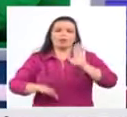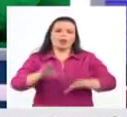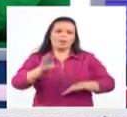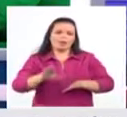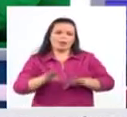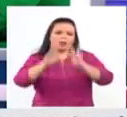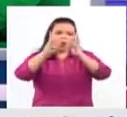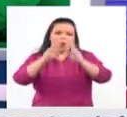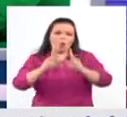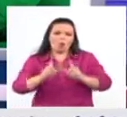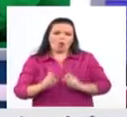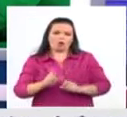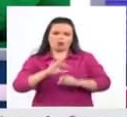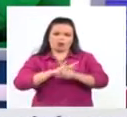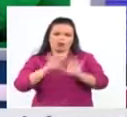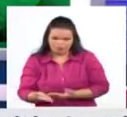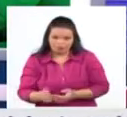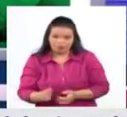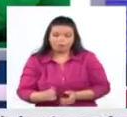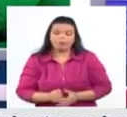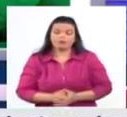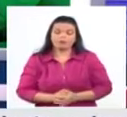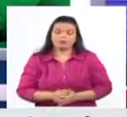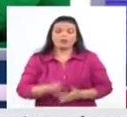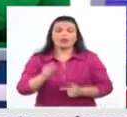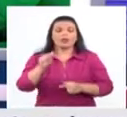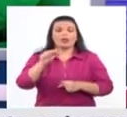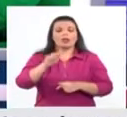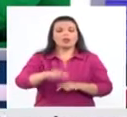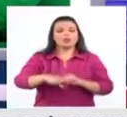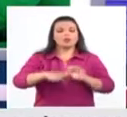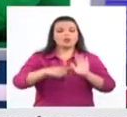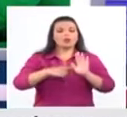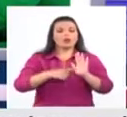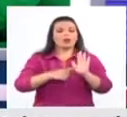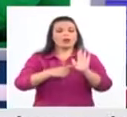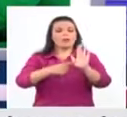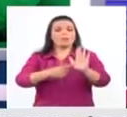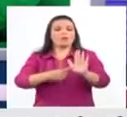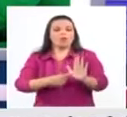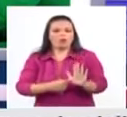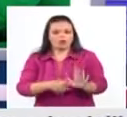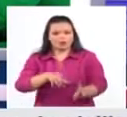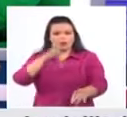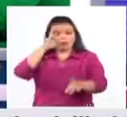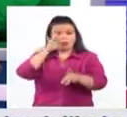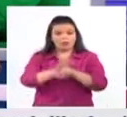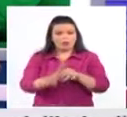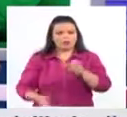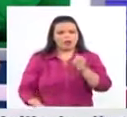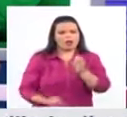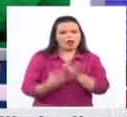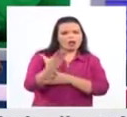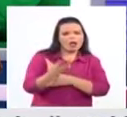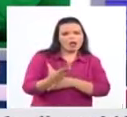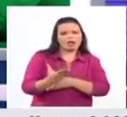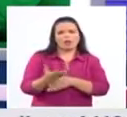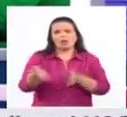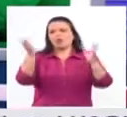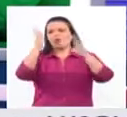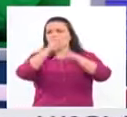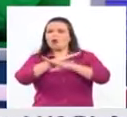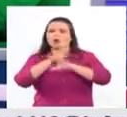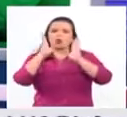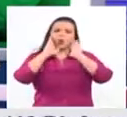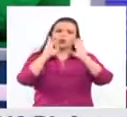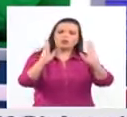¿no? Y todo esto está demostrado que está dando al traste con dificultades en la concentración. Y sabemos que los adultos